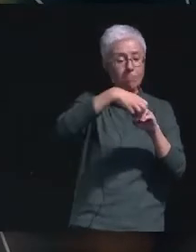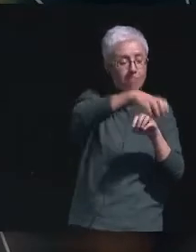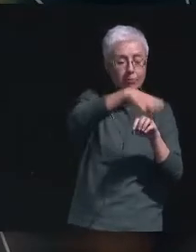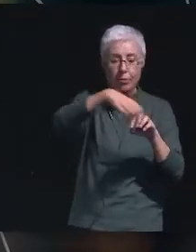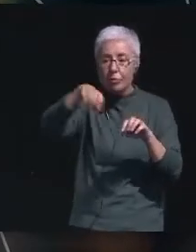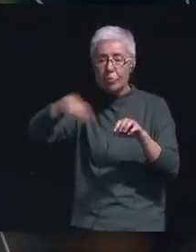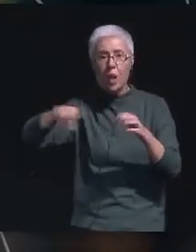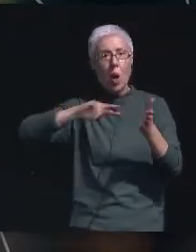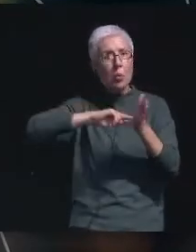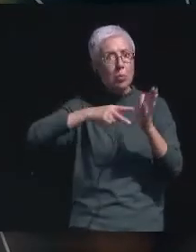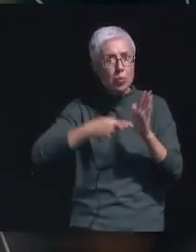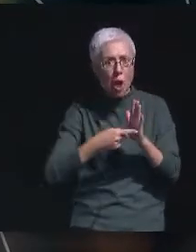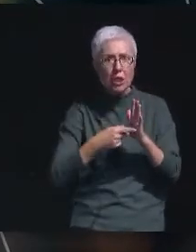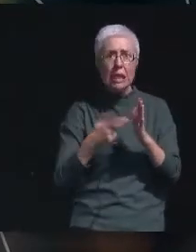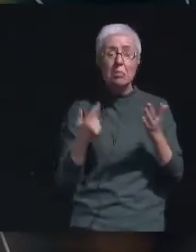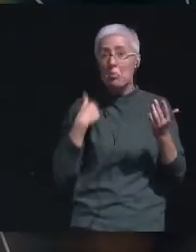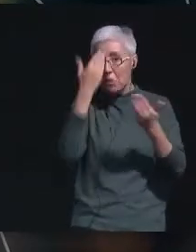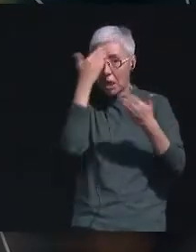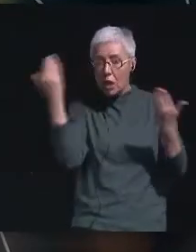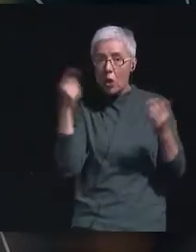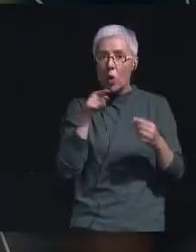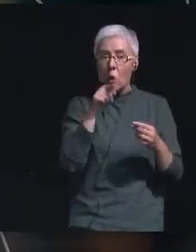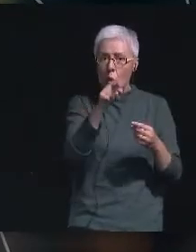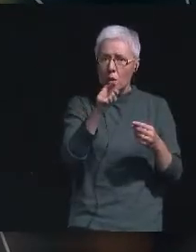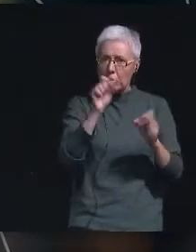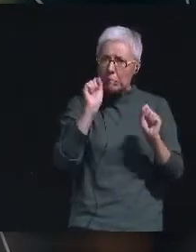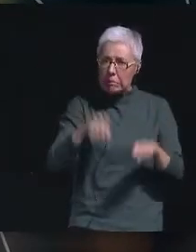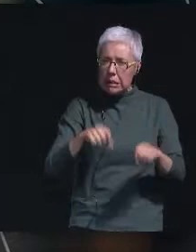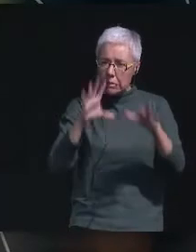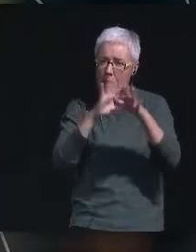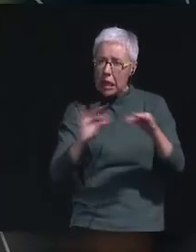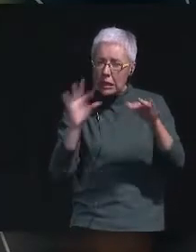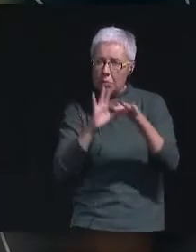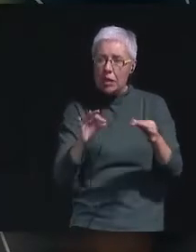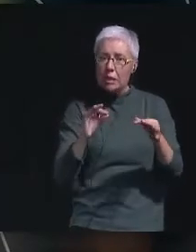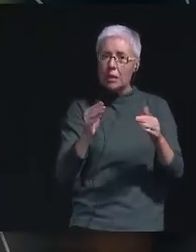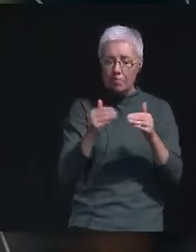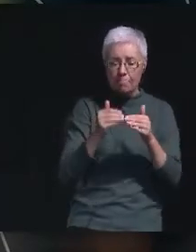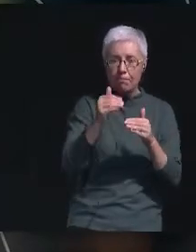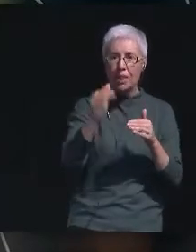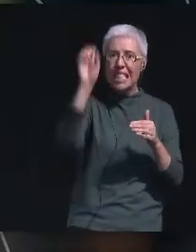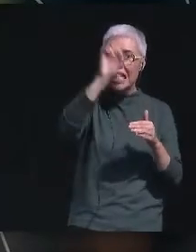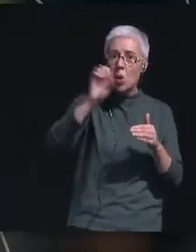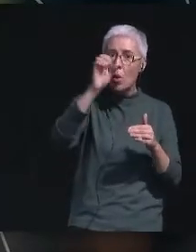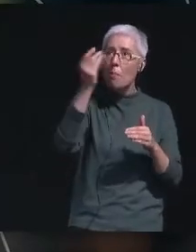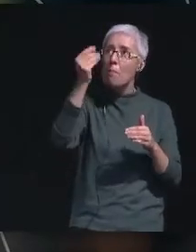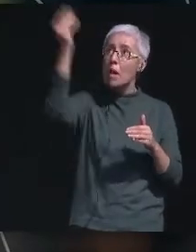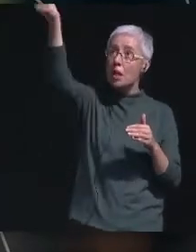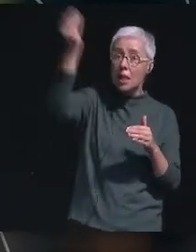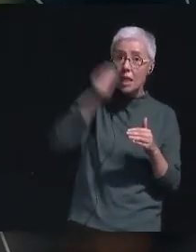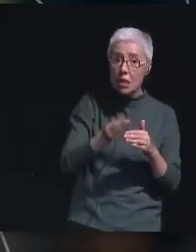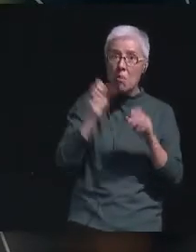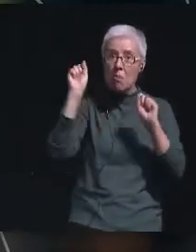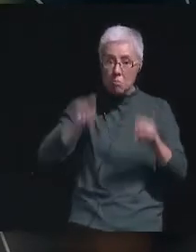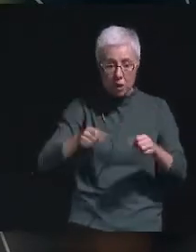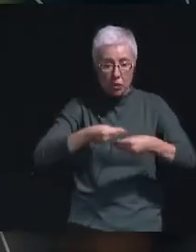diferentes proyectos que apliquen. Si nos puedes explicar un poco qué rol vais a jugar y si realmente va a llegar dinero y pueden estar esperanzados los emprendedores